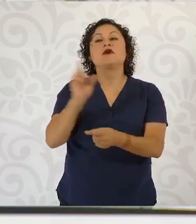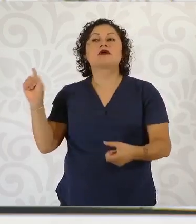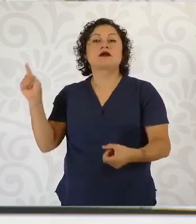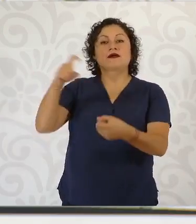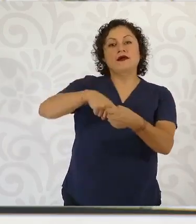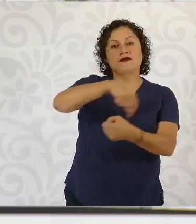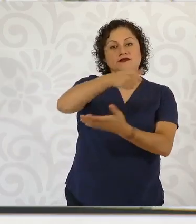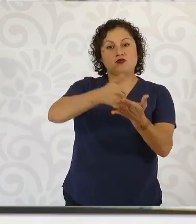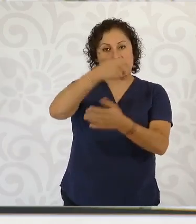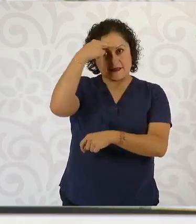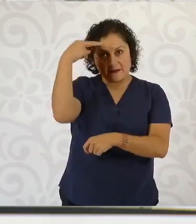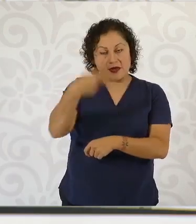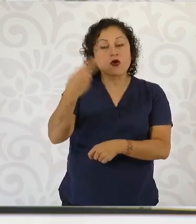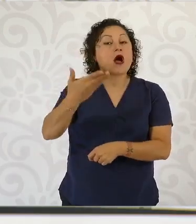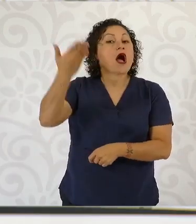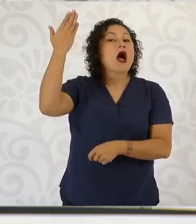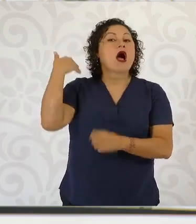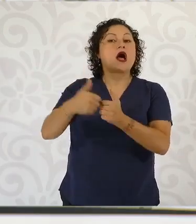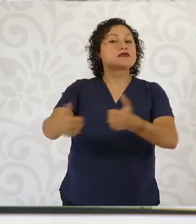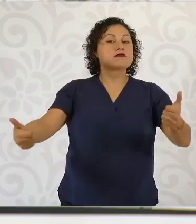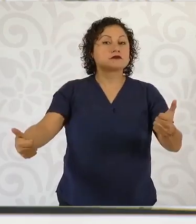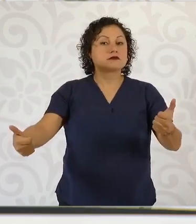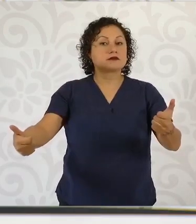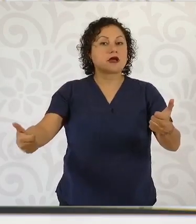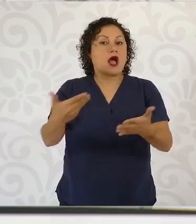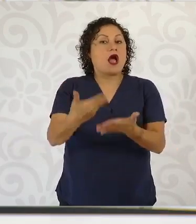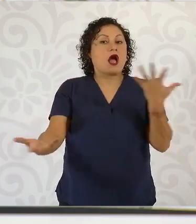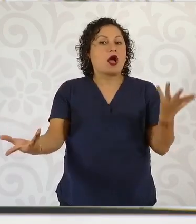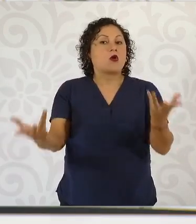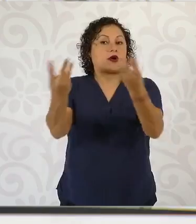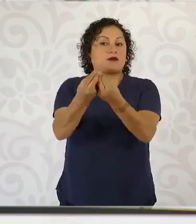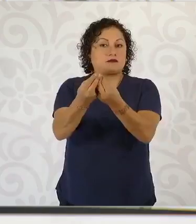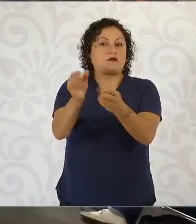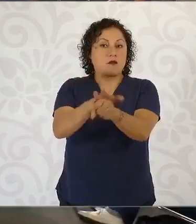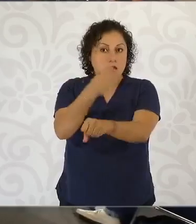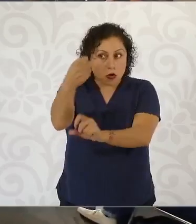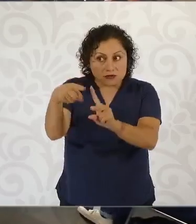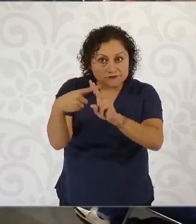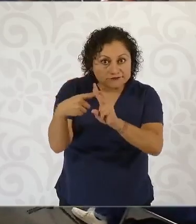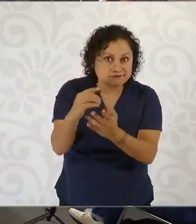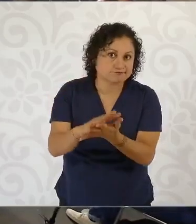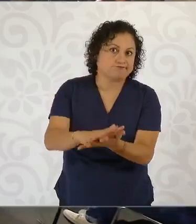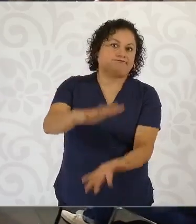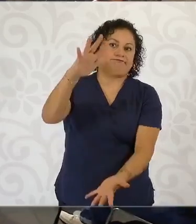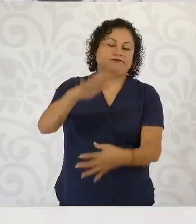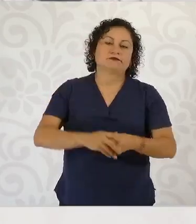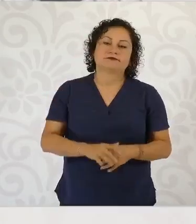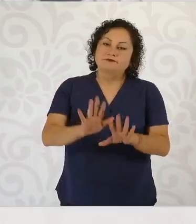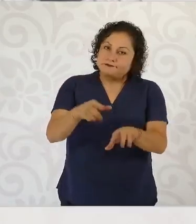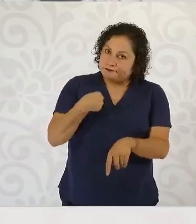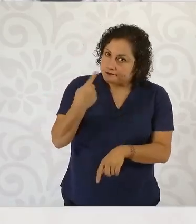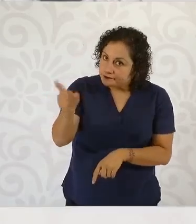antes se hacía de manera descentralizada. Entonces, lo que sugiero es que se revise la